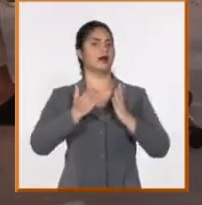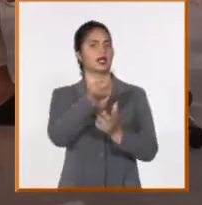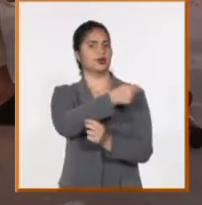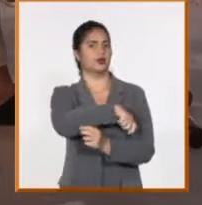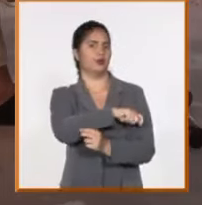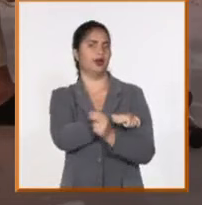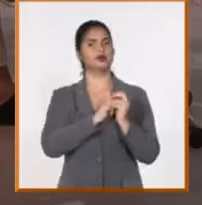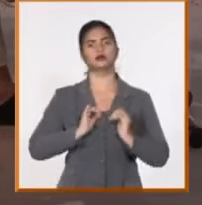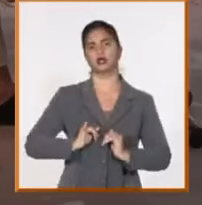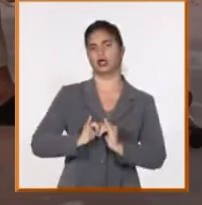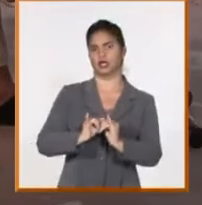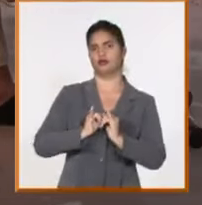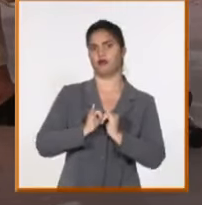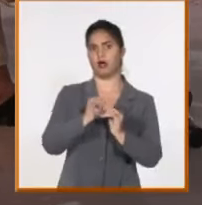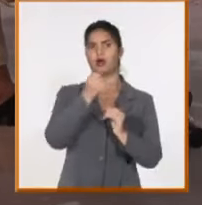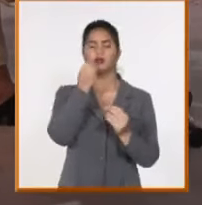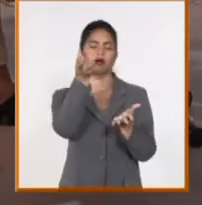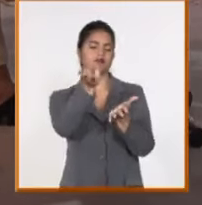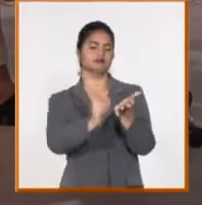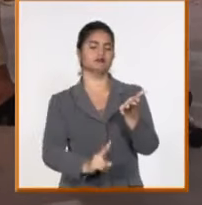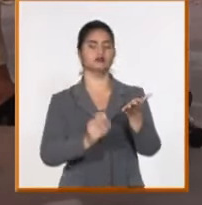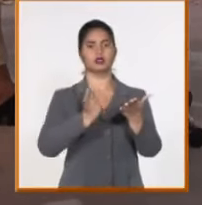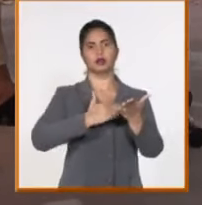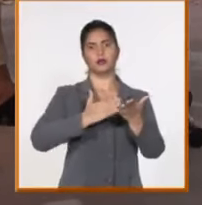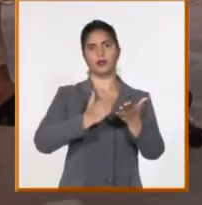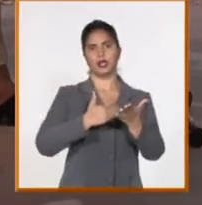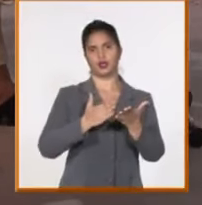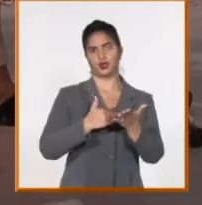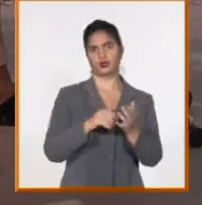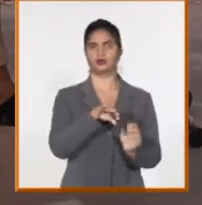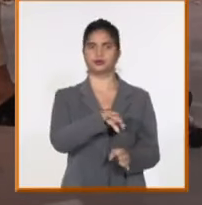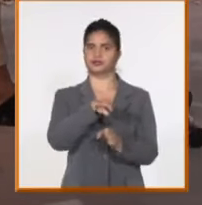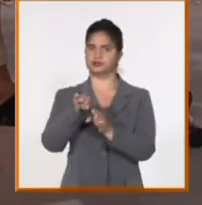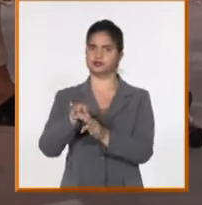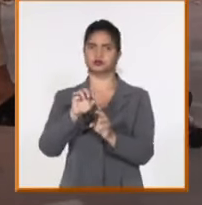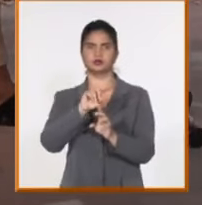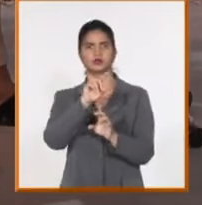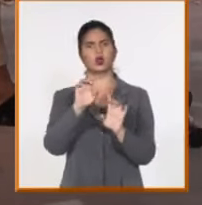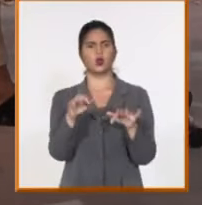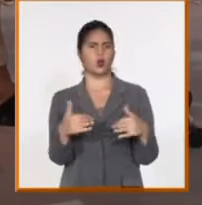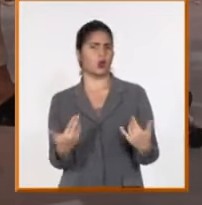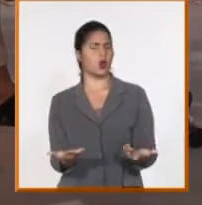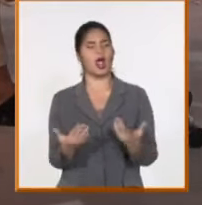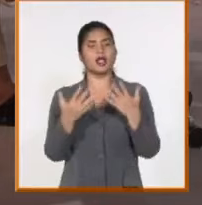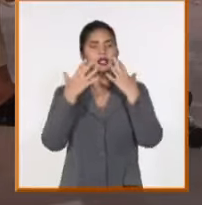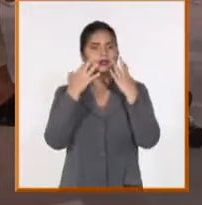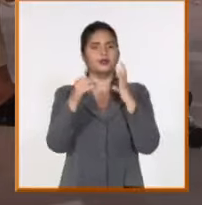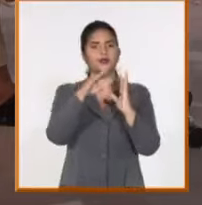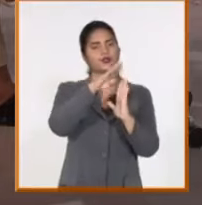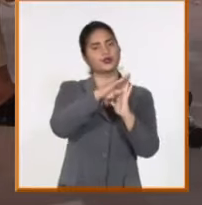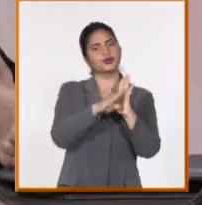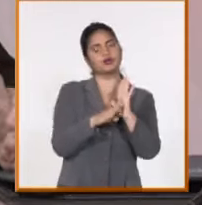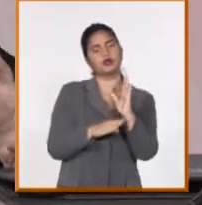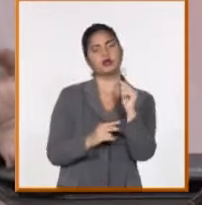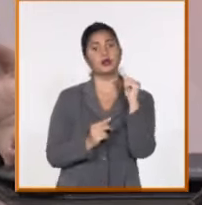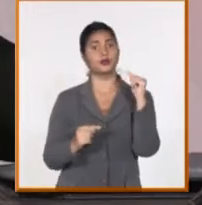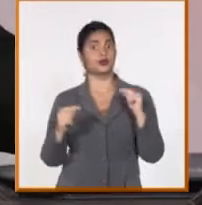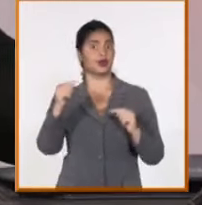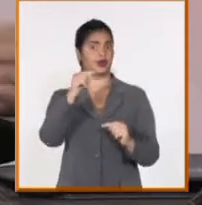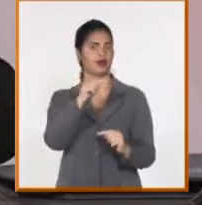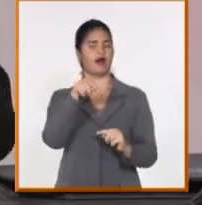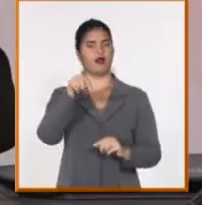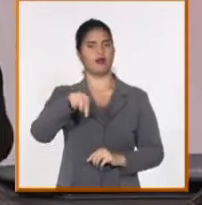mirla para la industria ligera Cuáles son los retos más importantes las prioridades que hoy tienen para poder